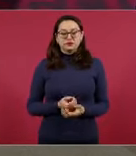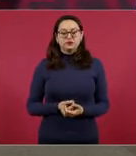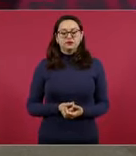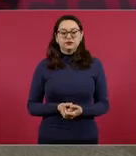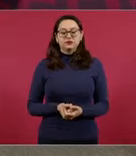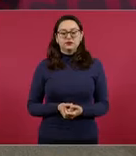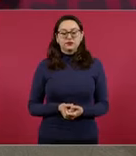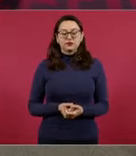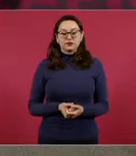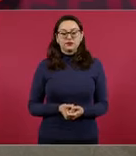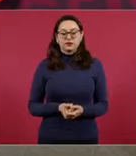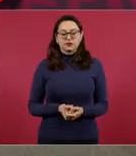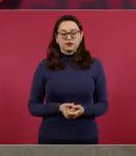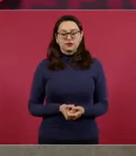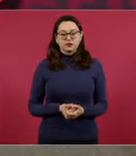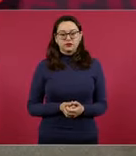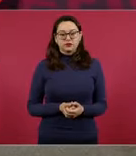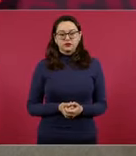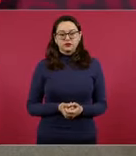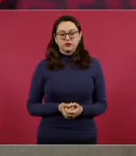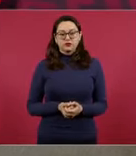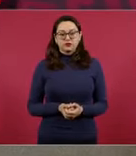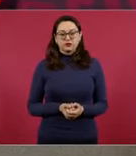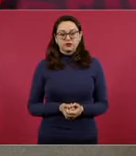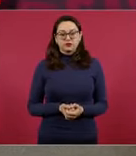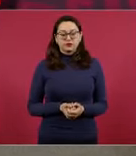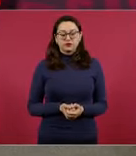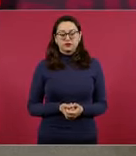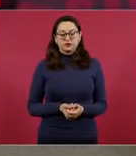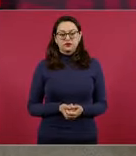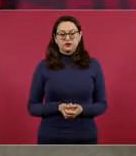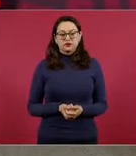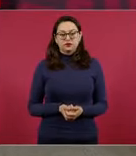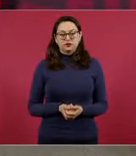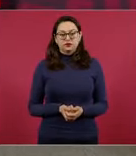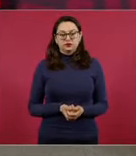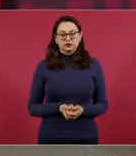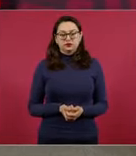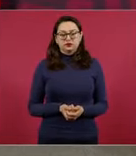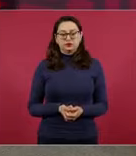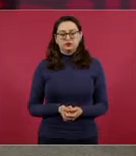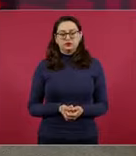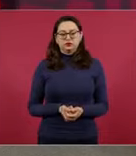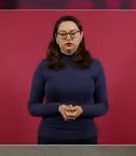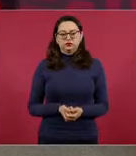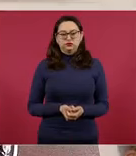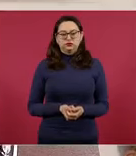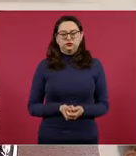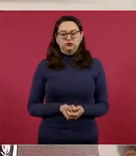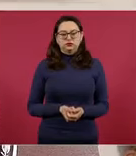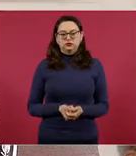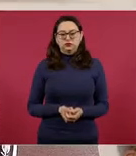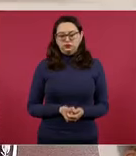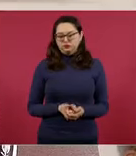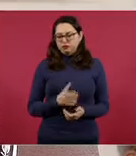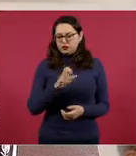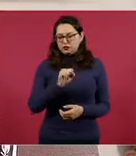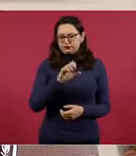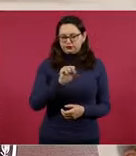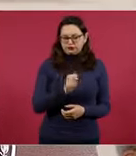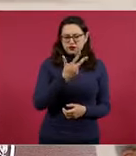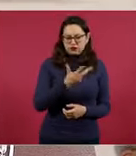Hubo una protesta, yo creo que fue el 68 o el 71,